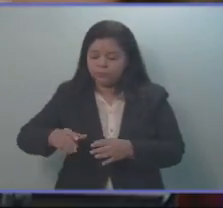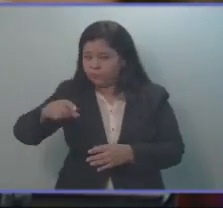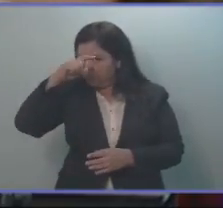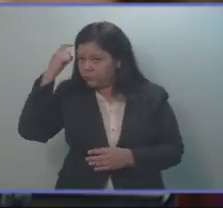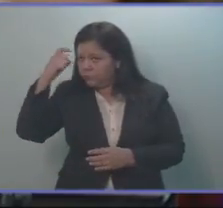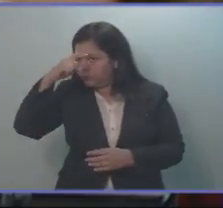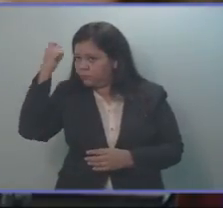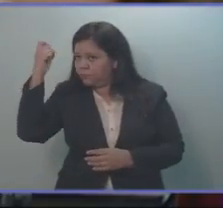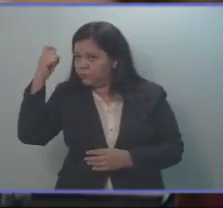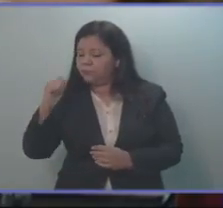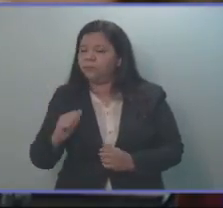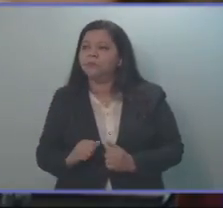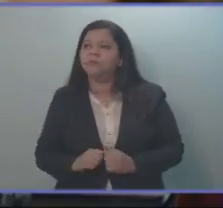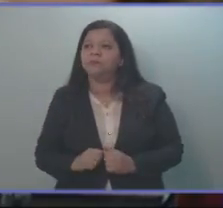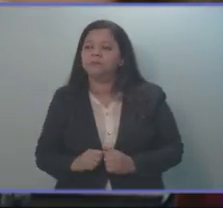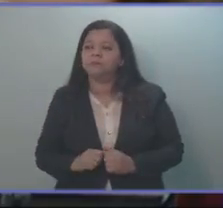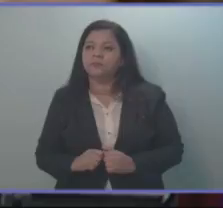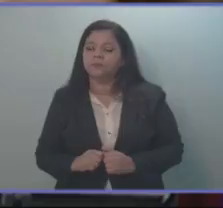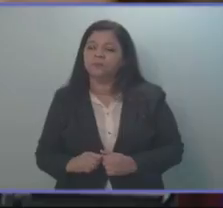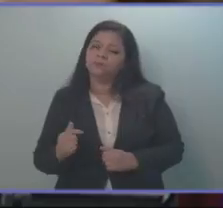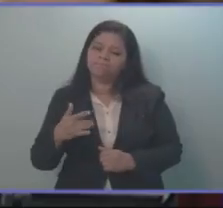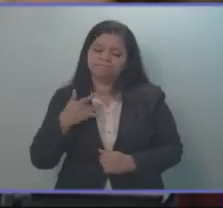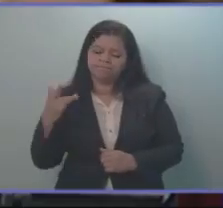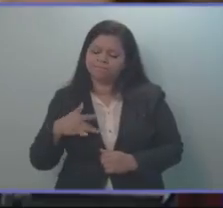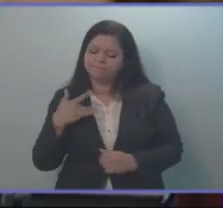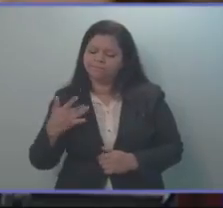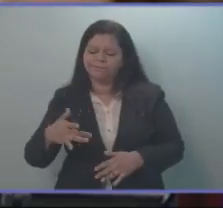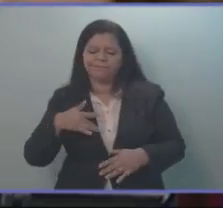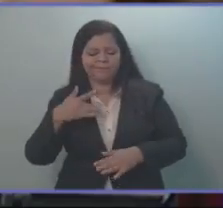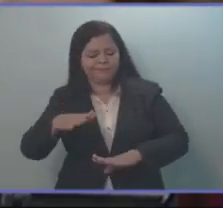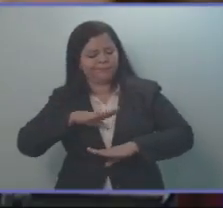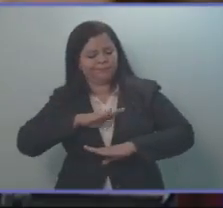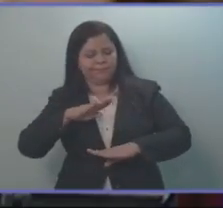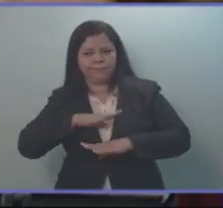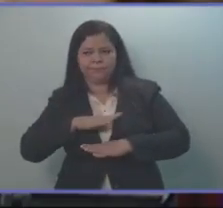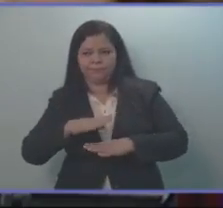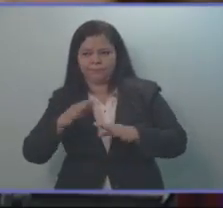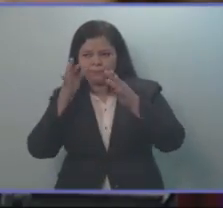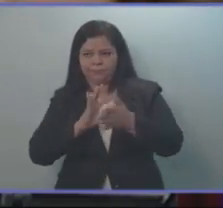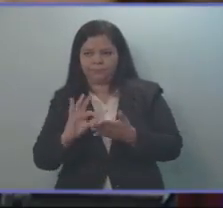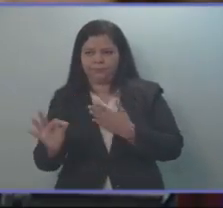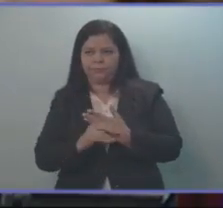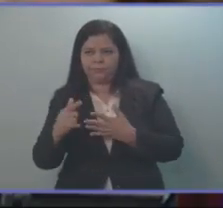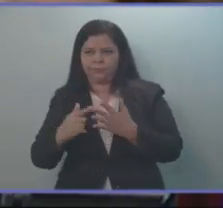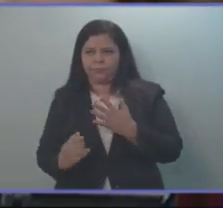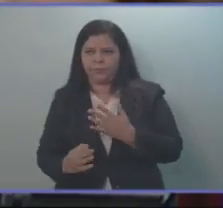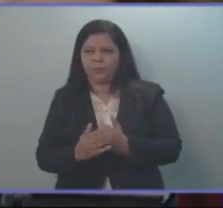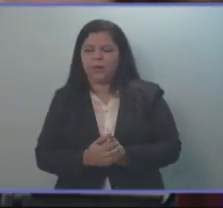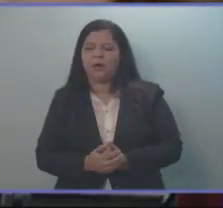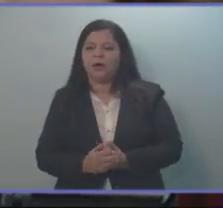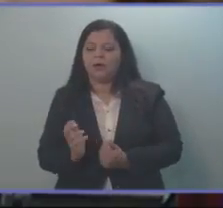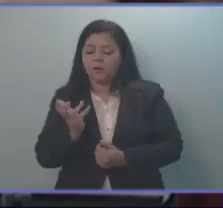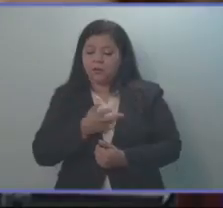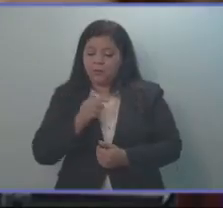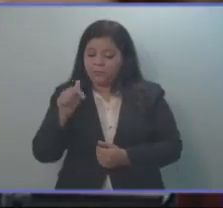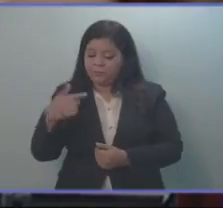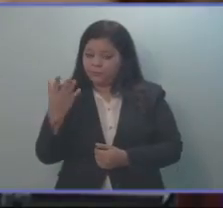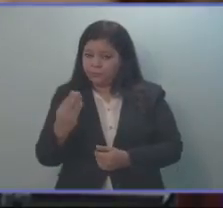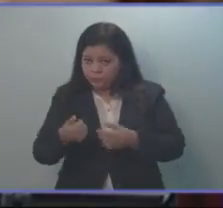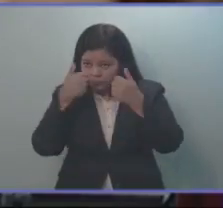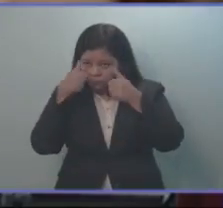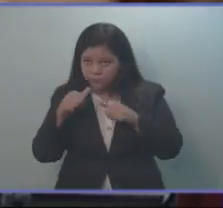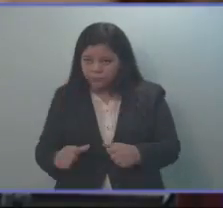y Previsión Social me siento muy satisfecha con el dictamen que aprobaremos este día con